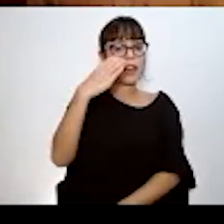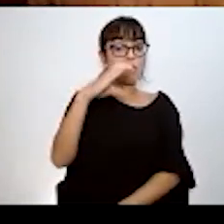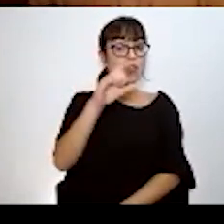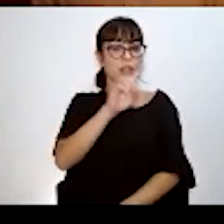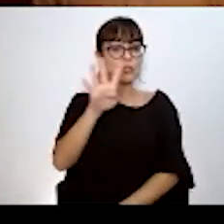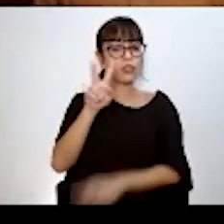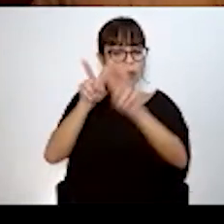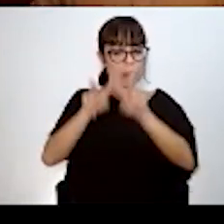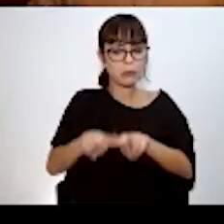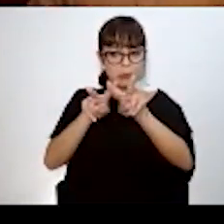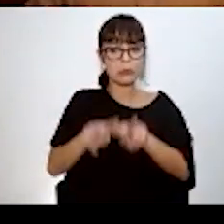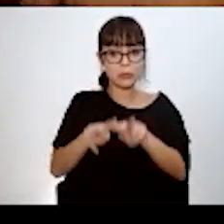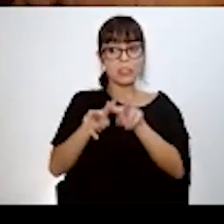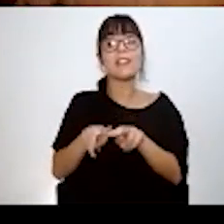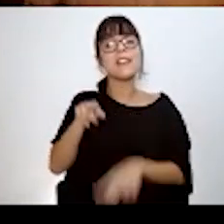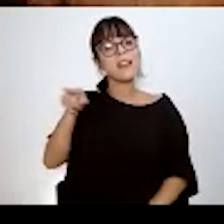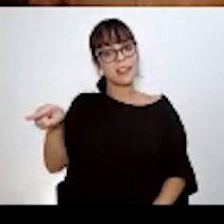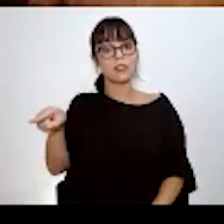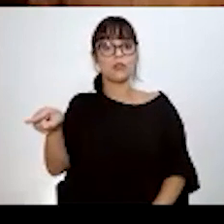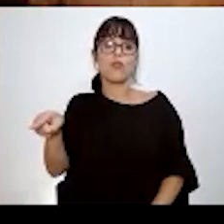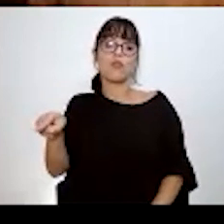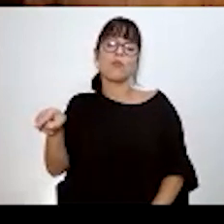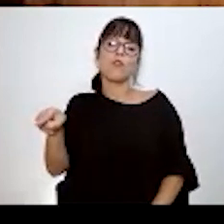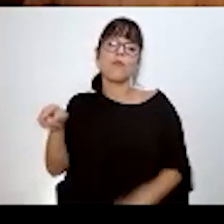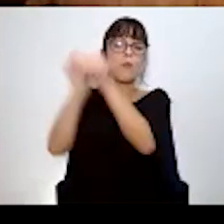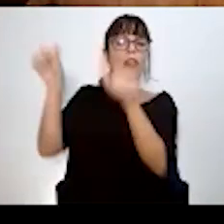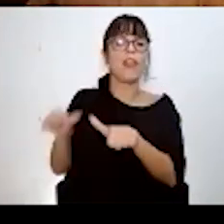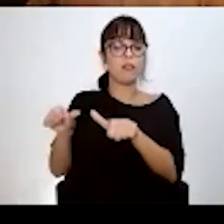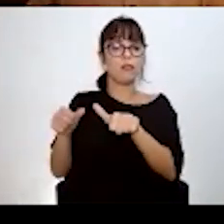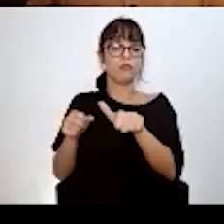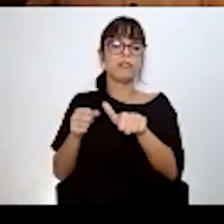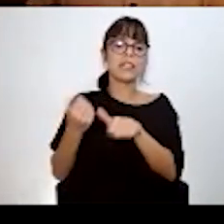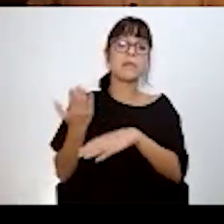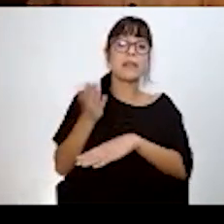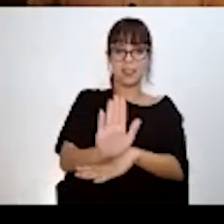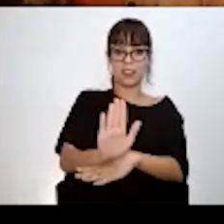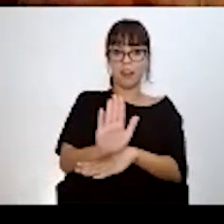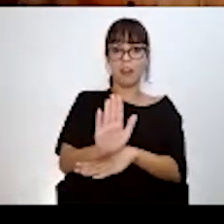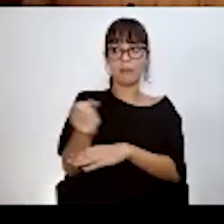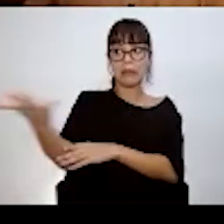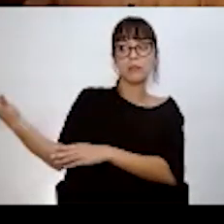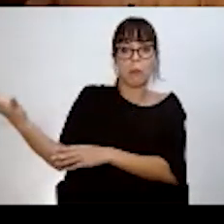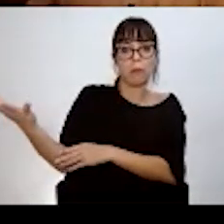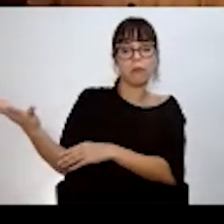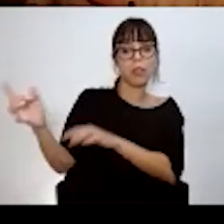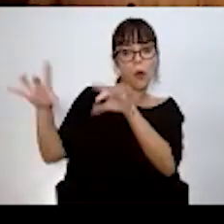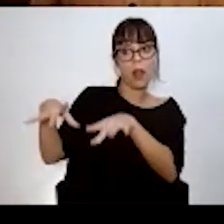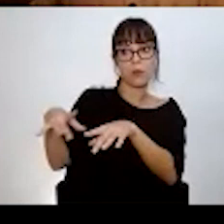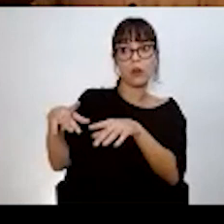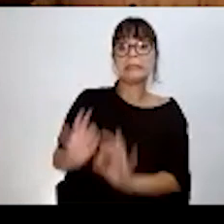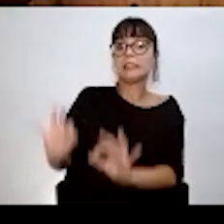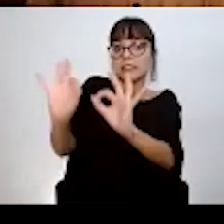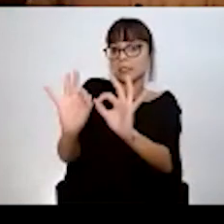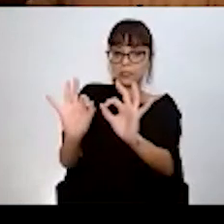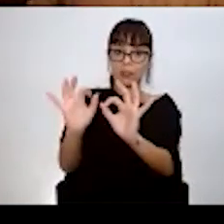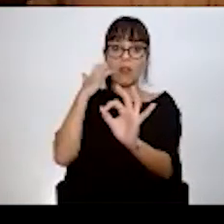probabilidades de analizar fechas, de analizar restos o de datar restos correspondiente a un momento dado, si en ese momento